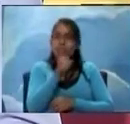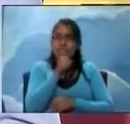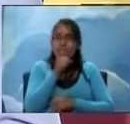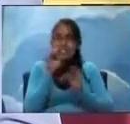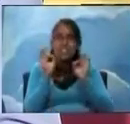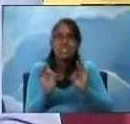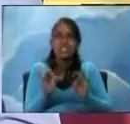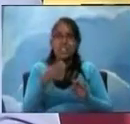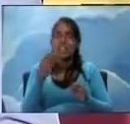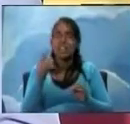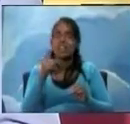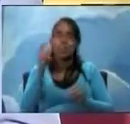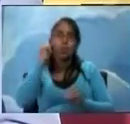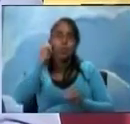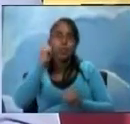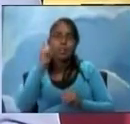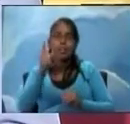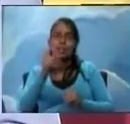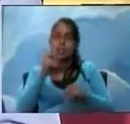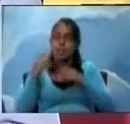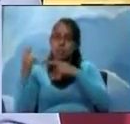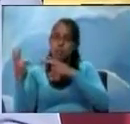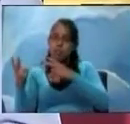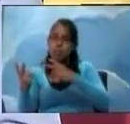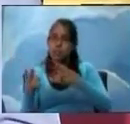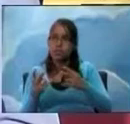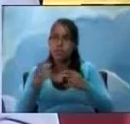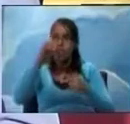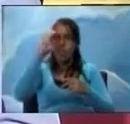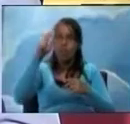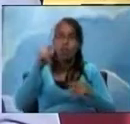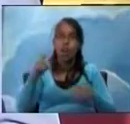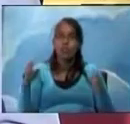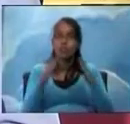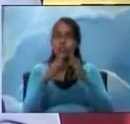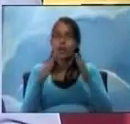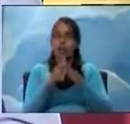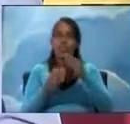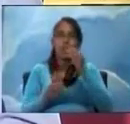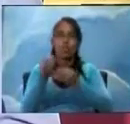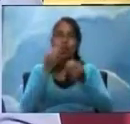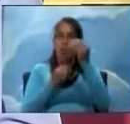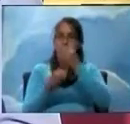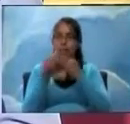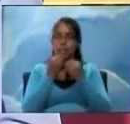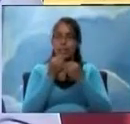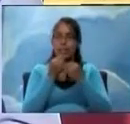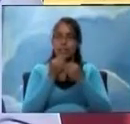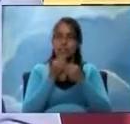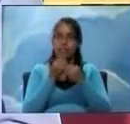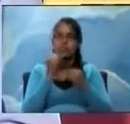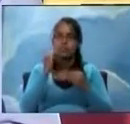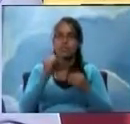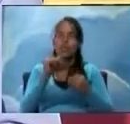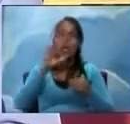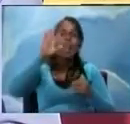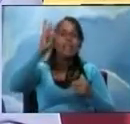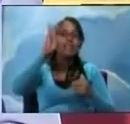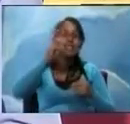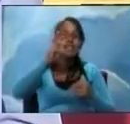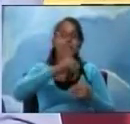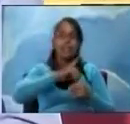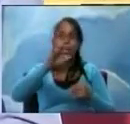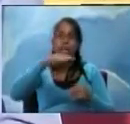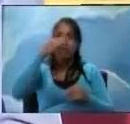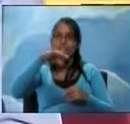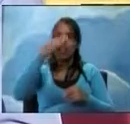viejecita, que ella invitó a Dios a su casa a comer y a las